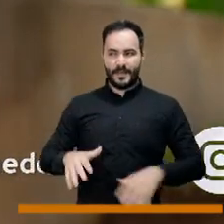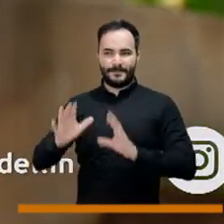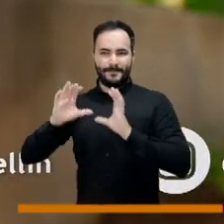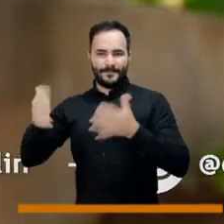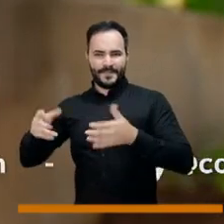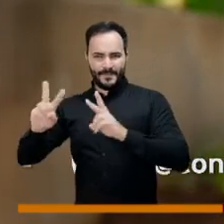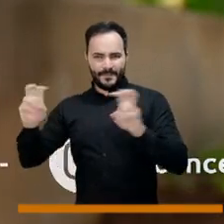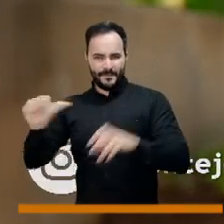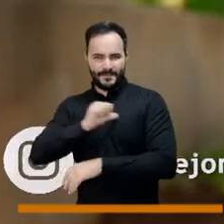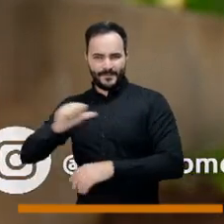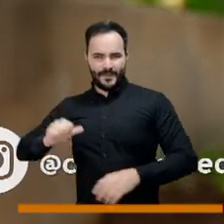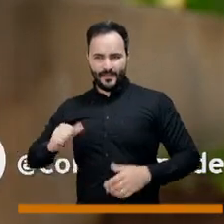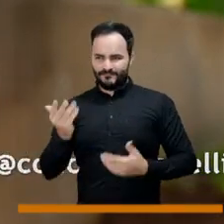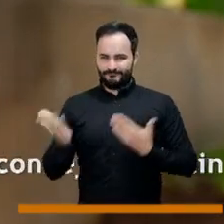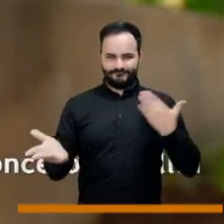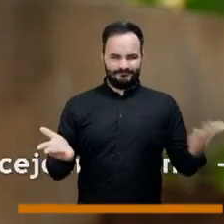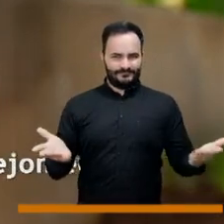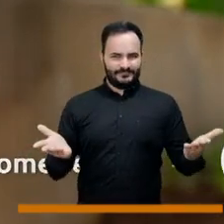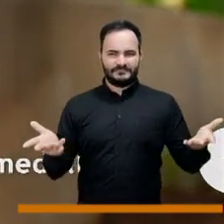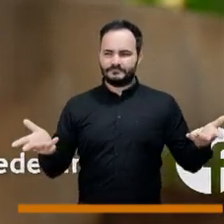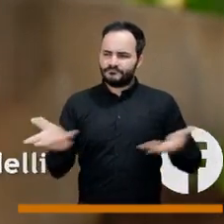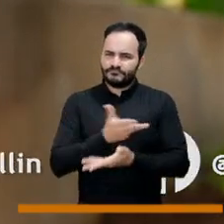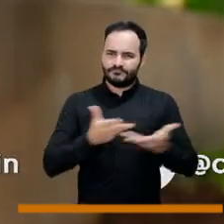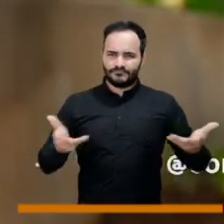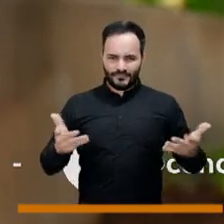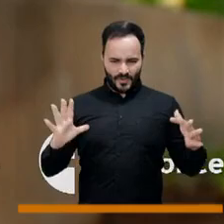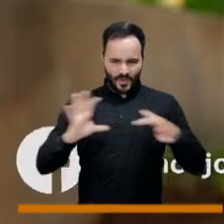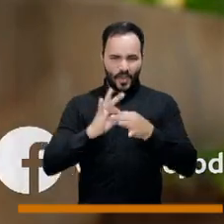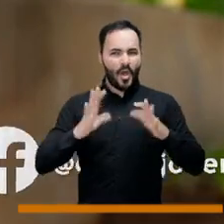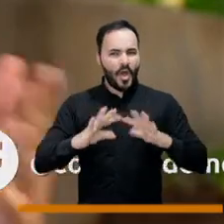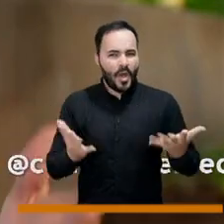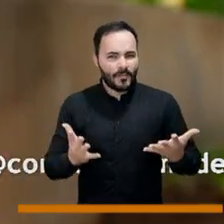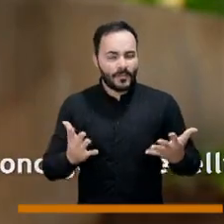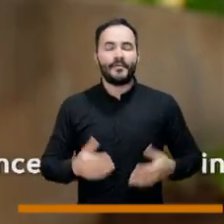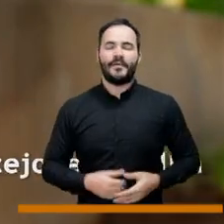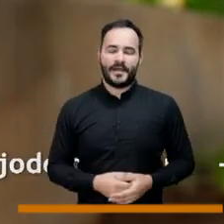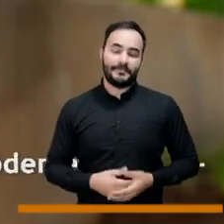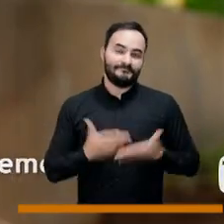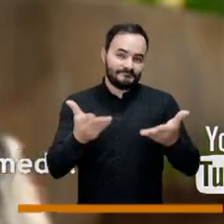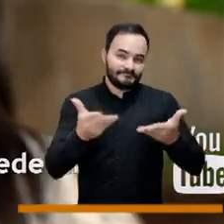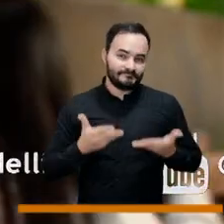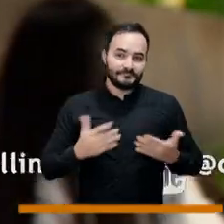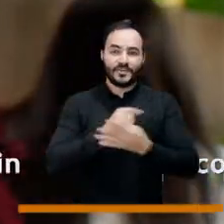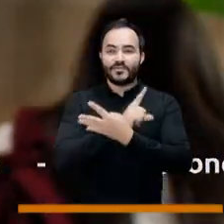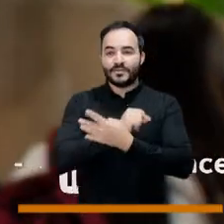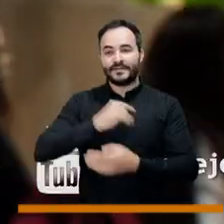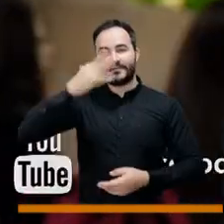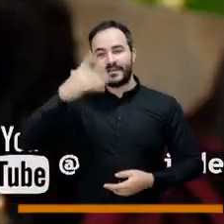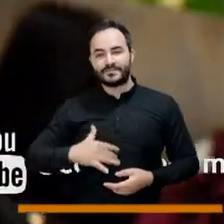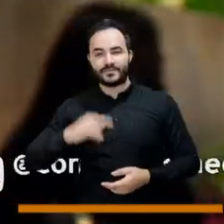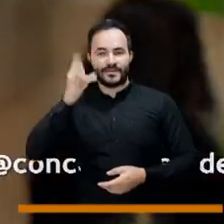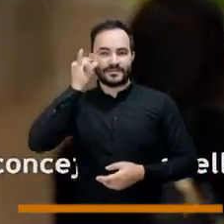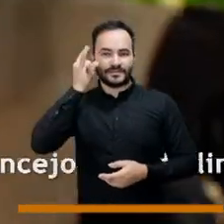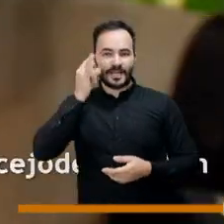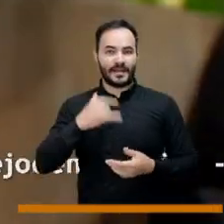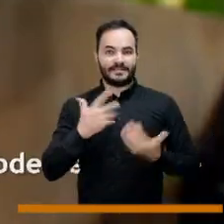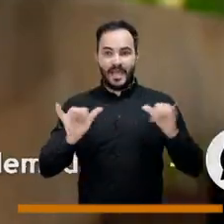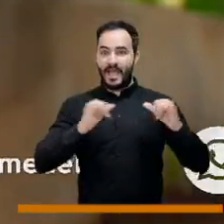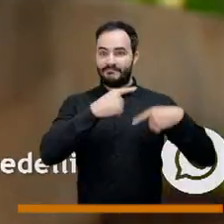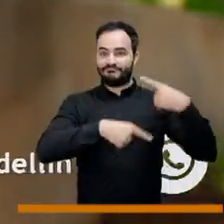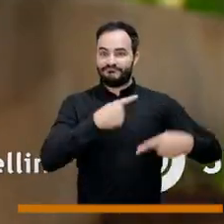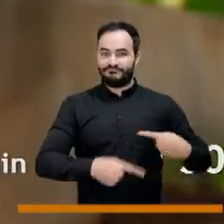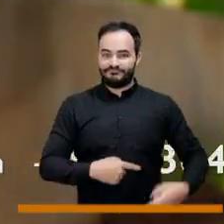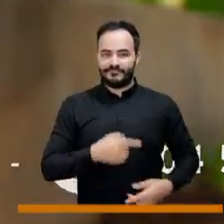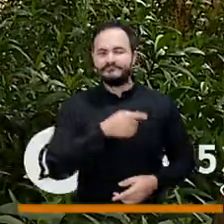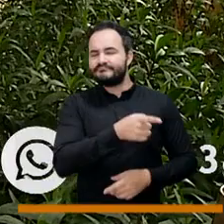Y precisamente empezamos a recibir opiniones de todos los televidentes en Twitter, en Facebook, en Instagram. Precisamente nos dice